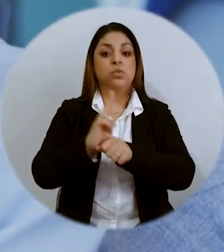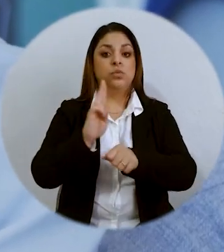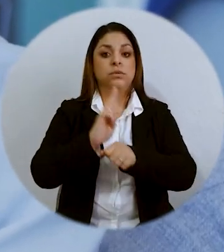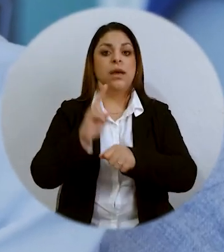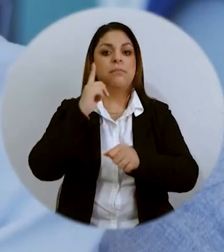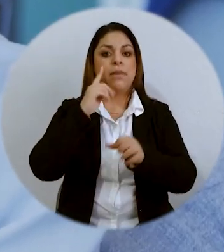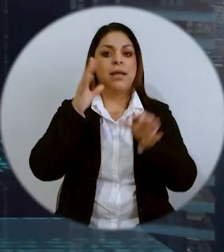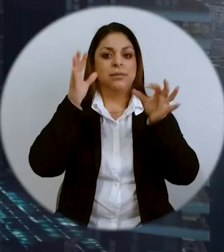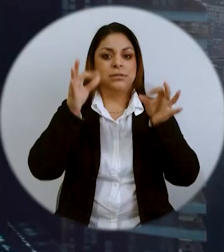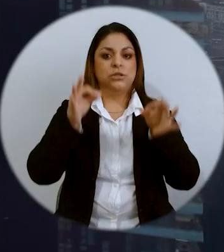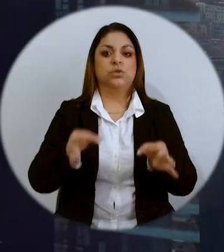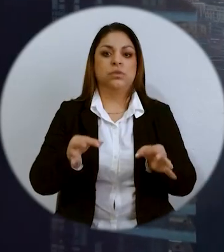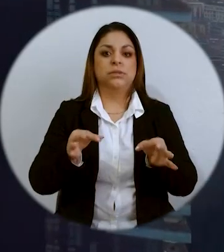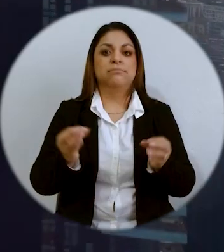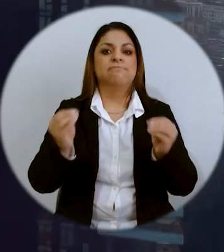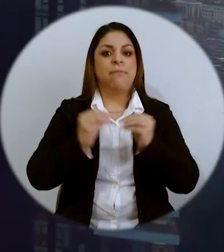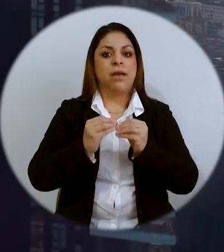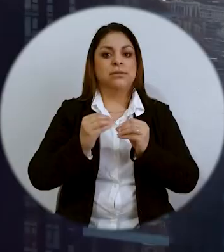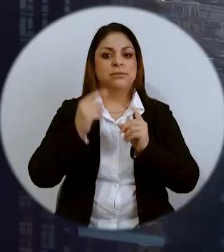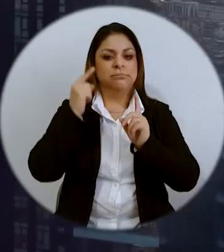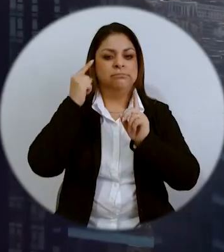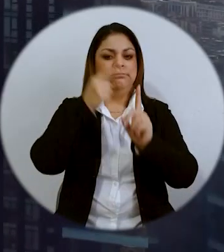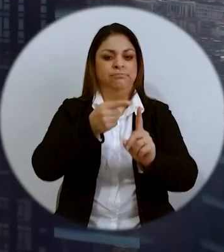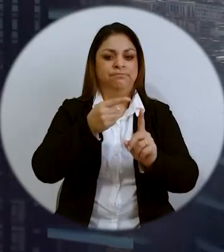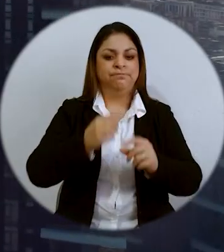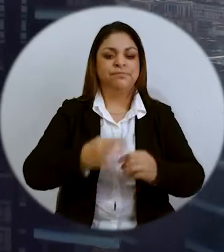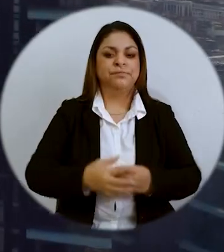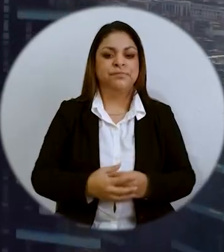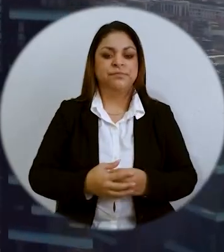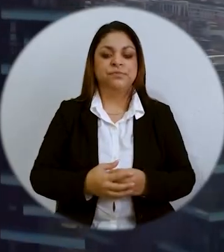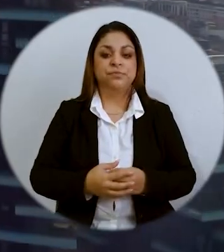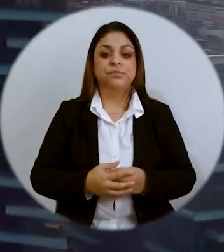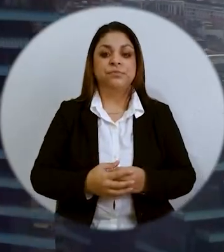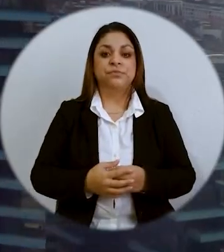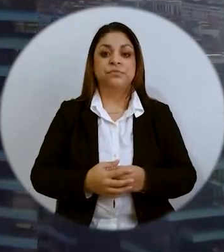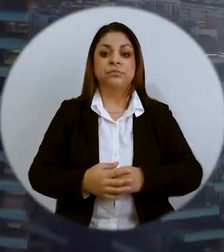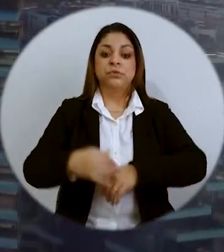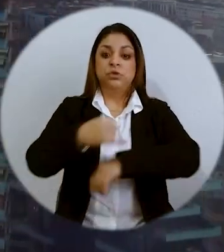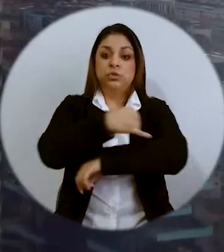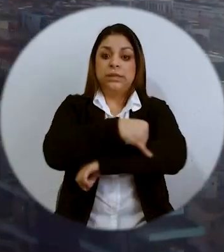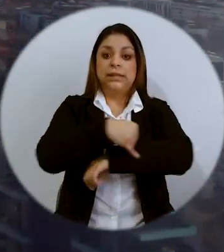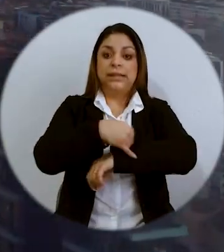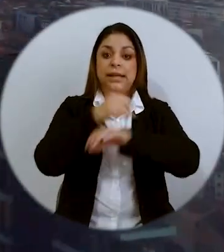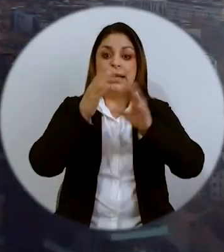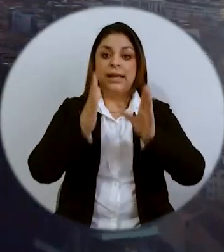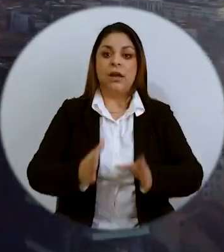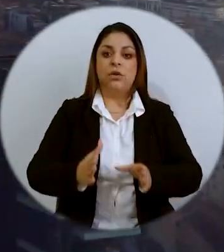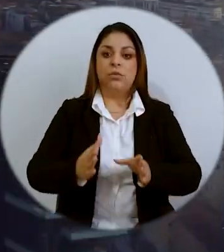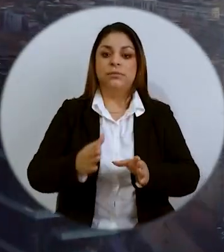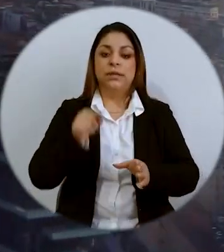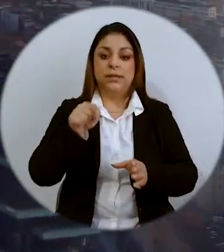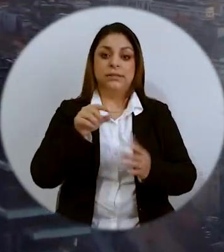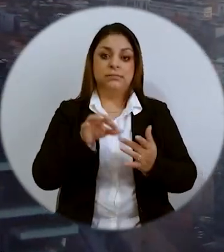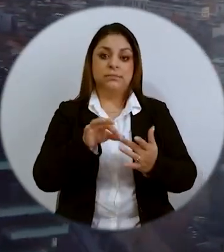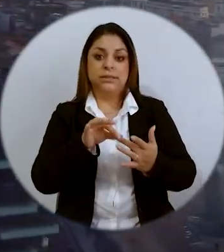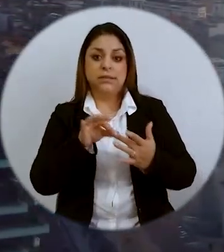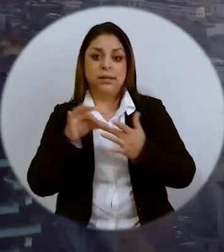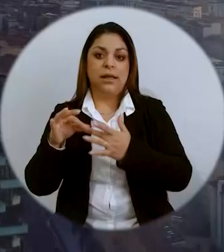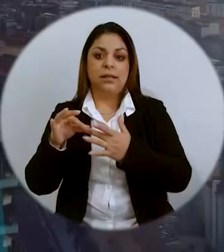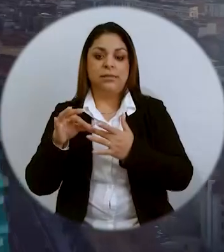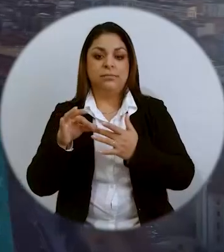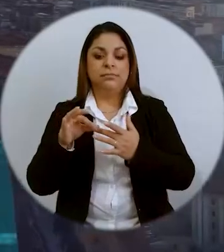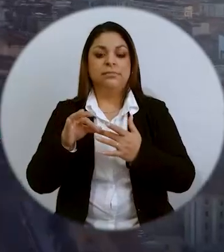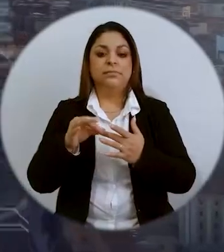transformar esa información que tienen y utilizarla para tomar decisiones más acertadas. O sea, un ingeniero en esta